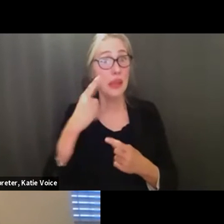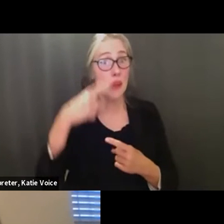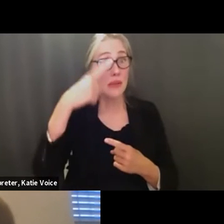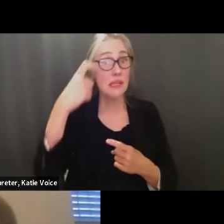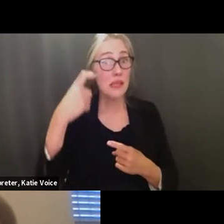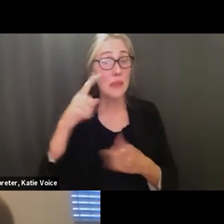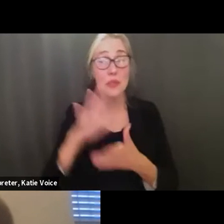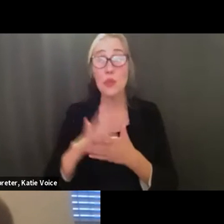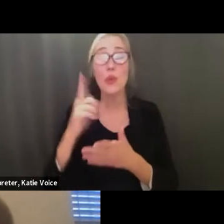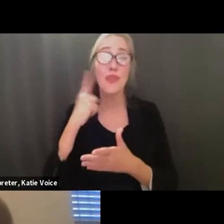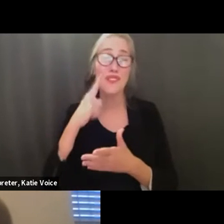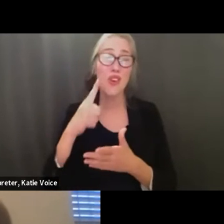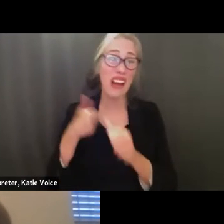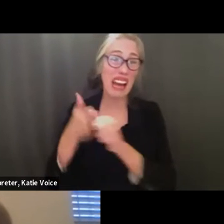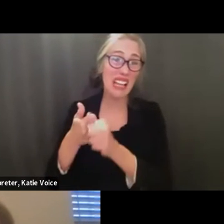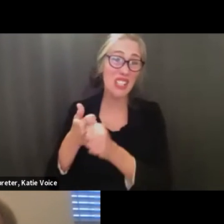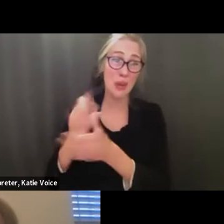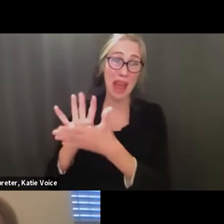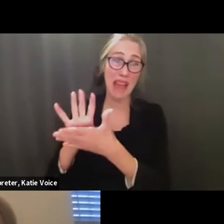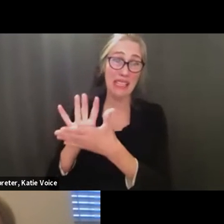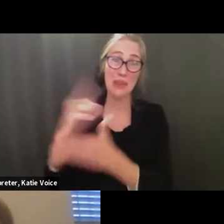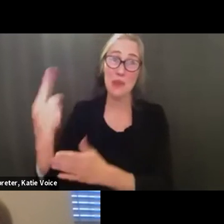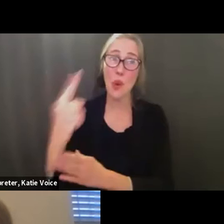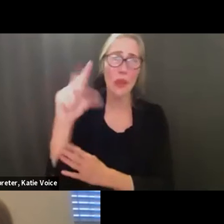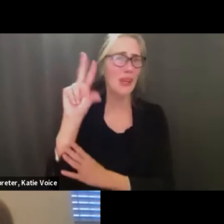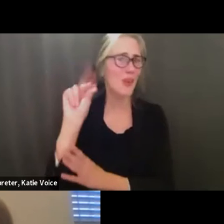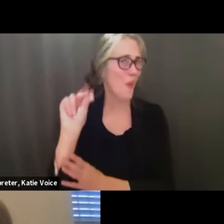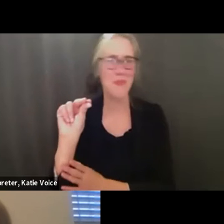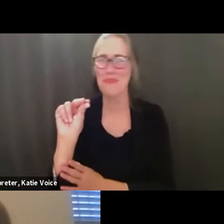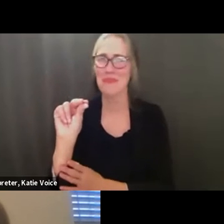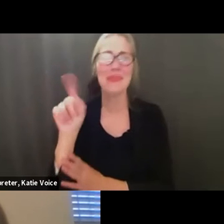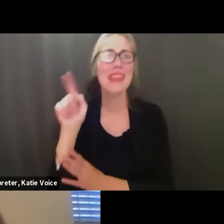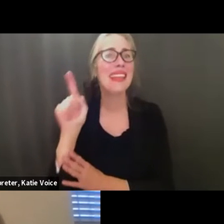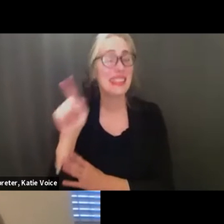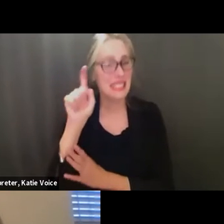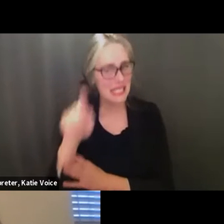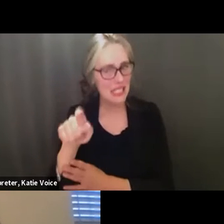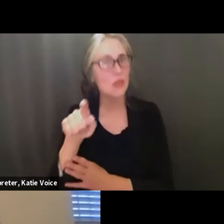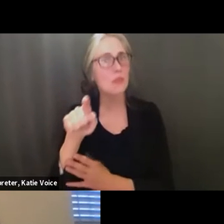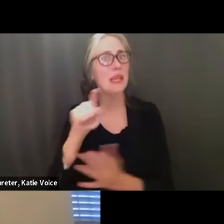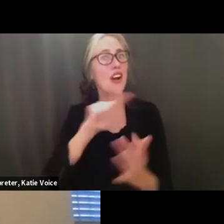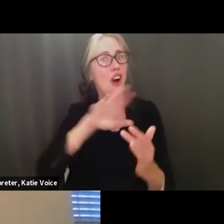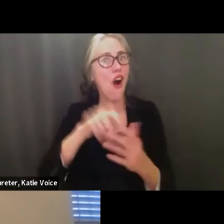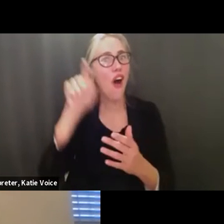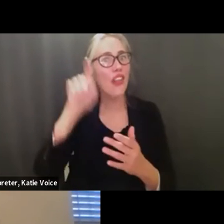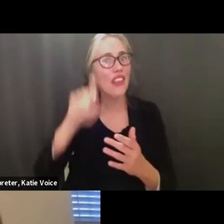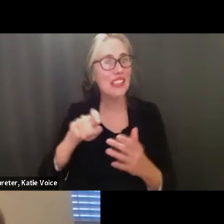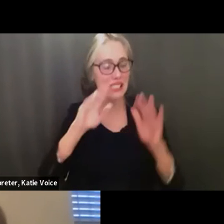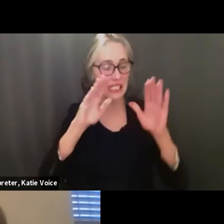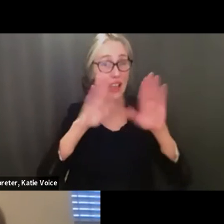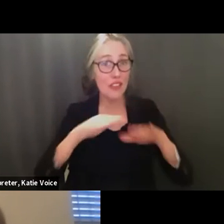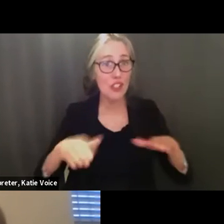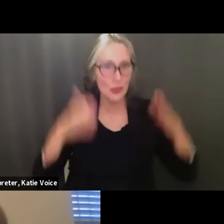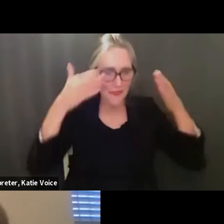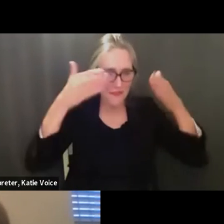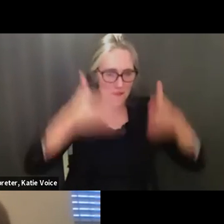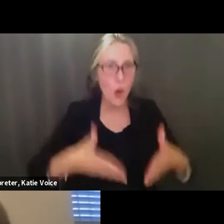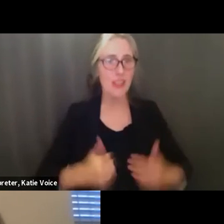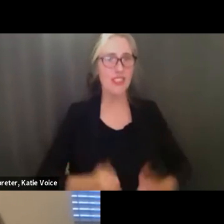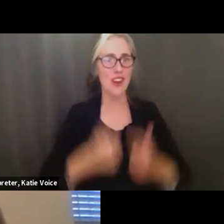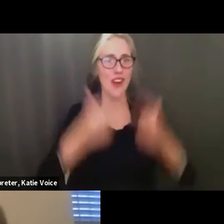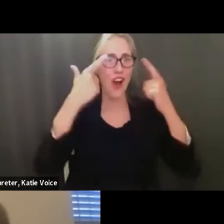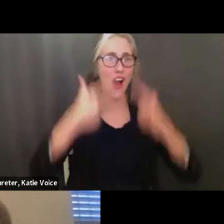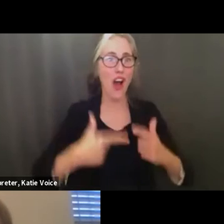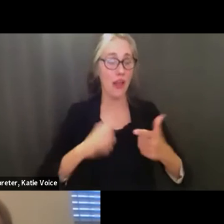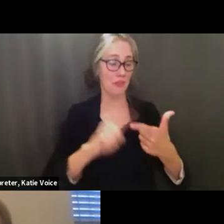física de los estudiantes. Vemos también la escuela de verano de manera académica, pero también queremos cumplir con todas